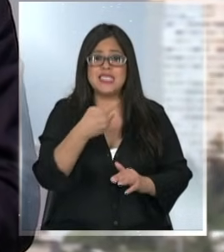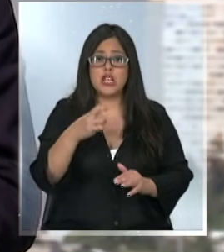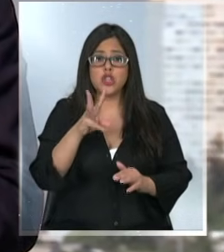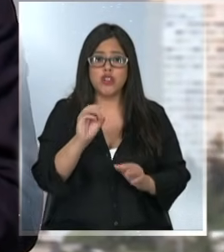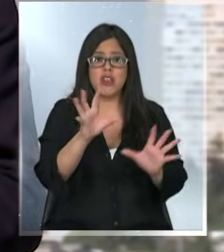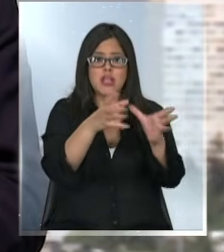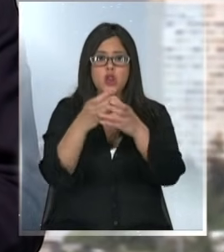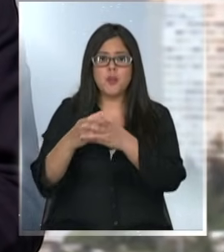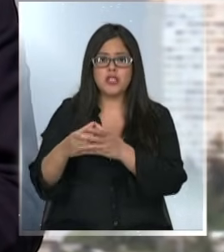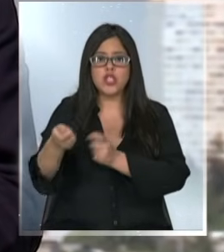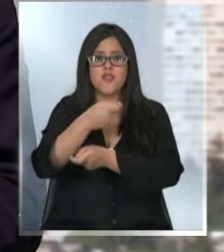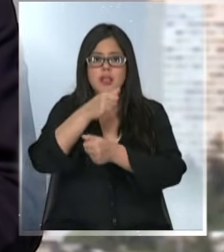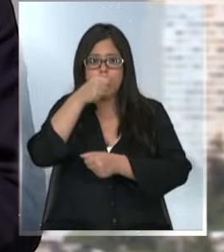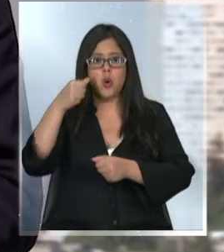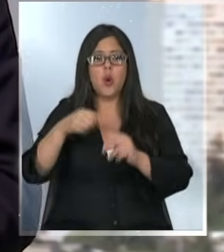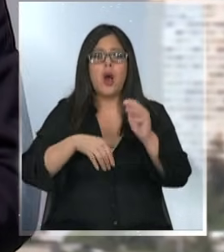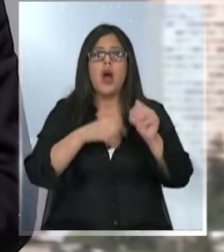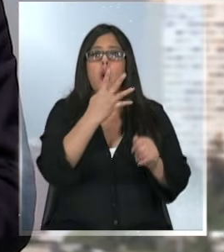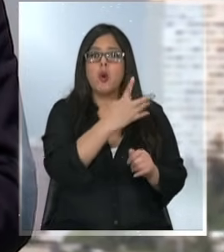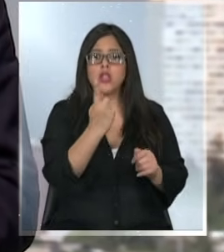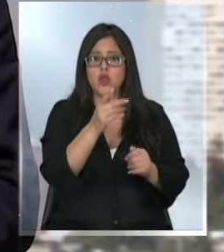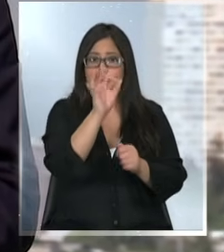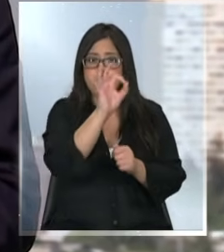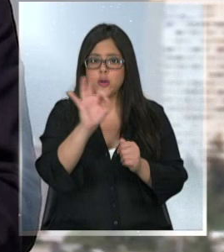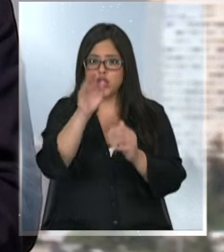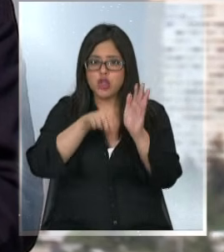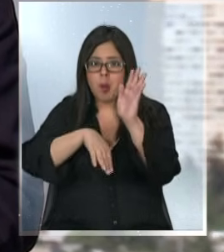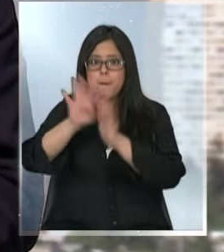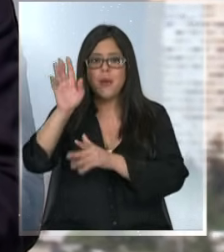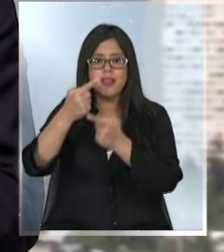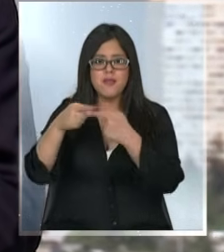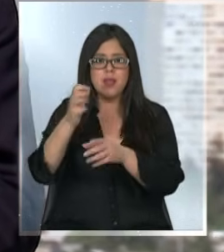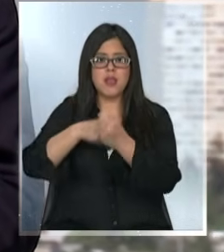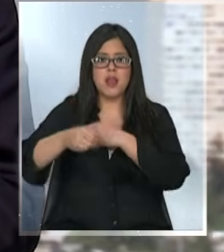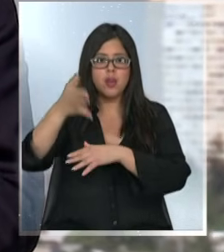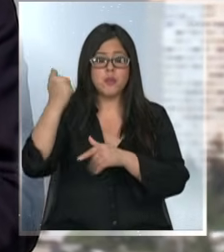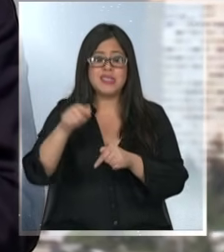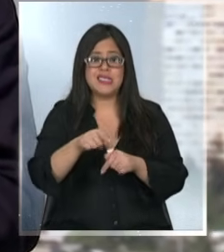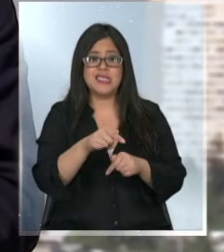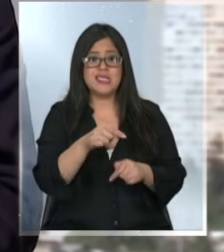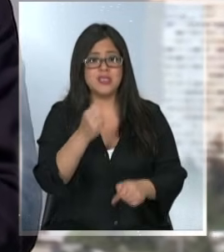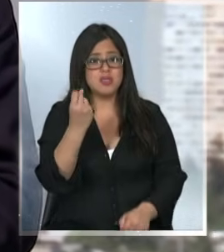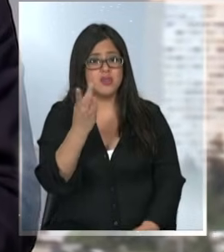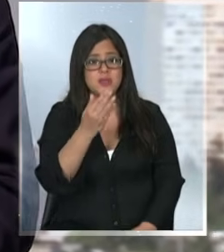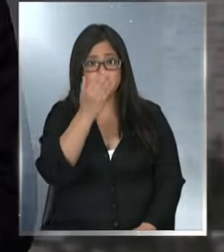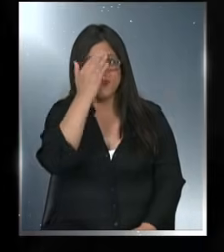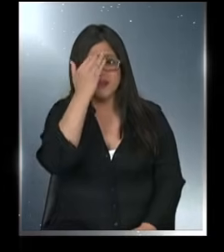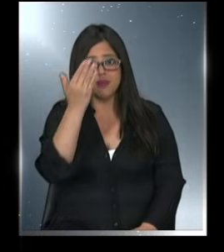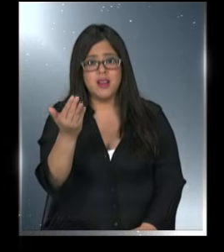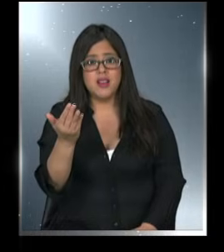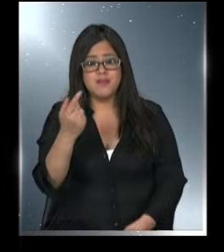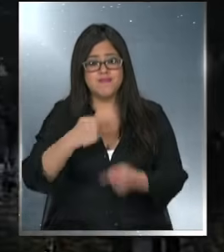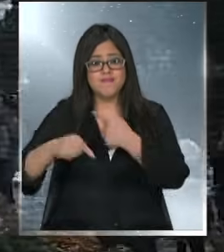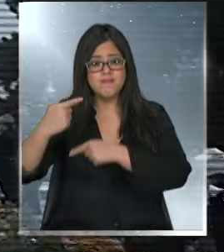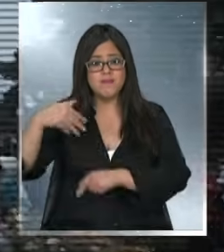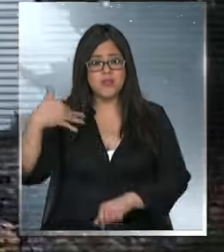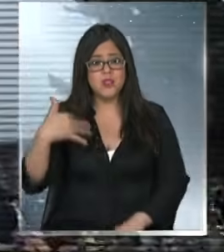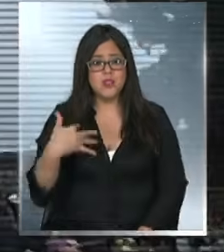narcos, un 41% más en comparación al año pasado. Frías cifras con historias dramáticas.